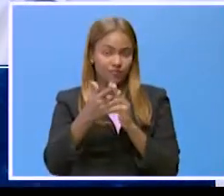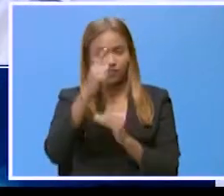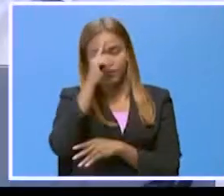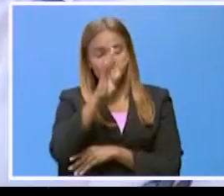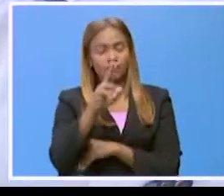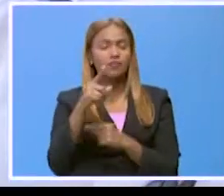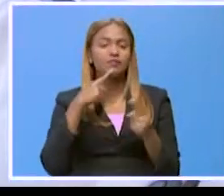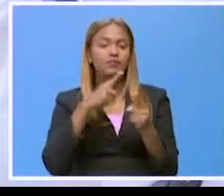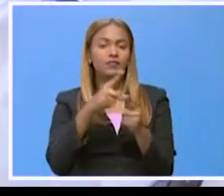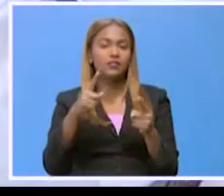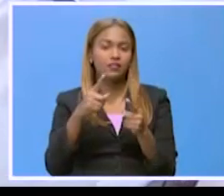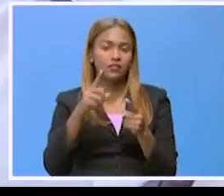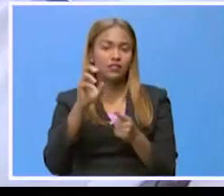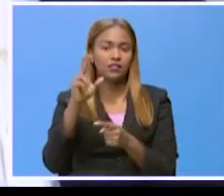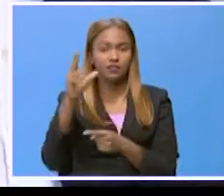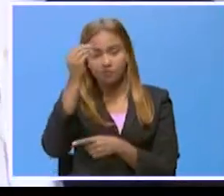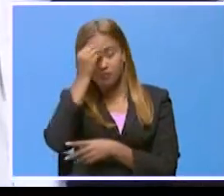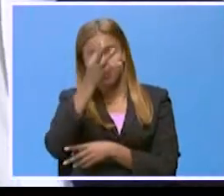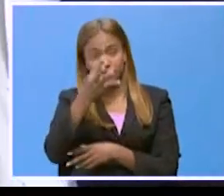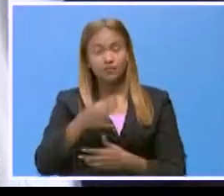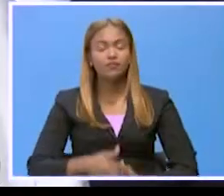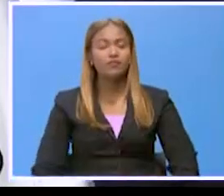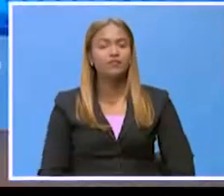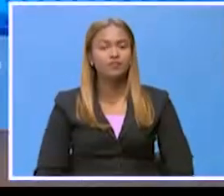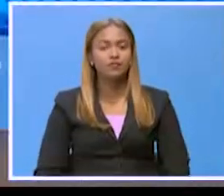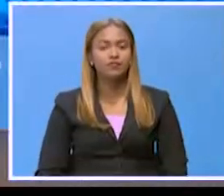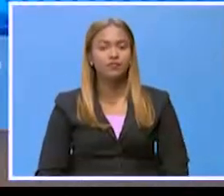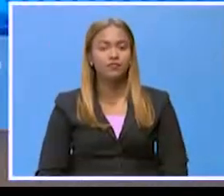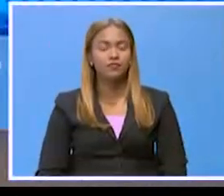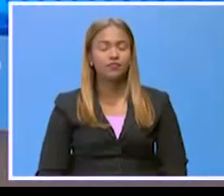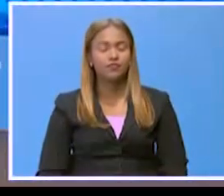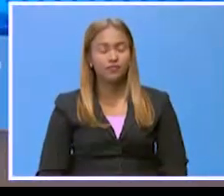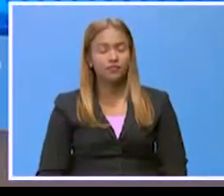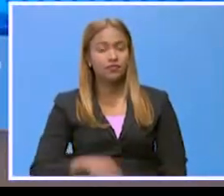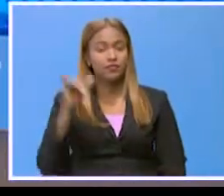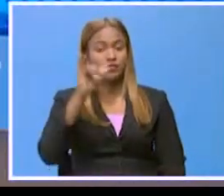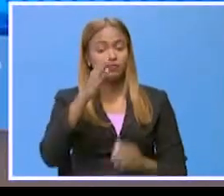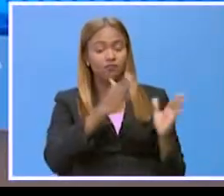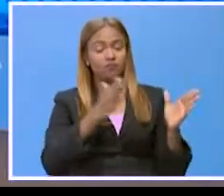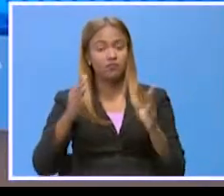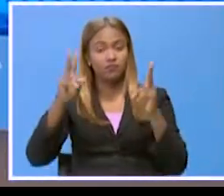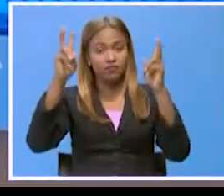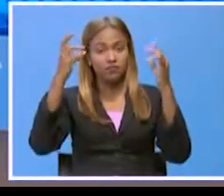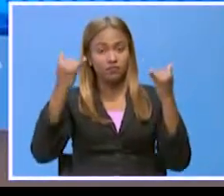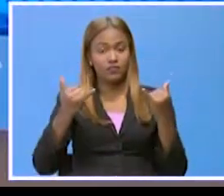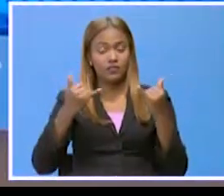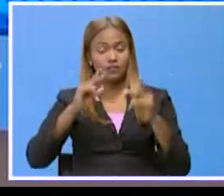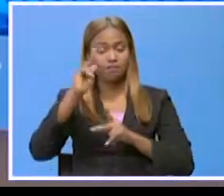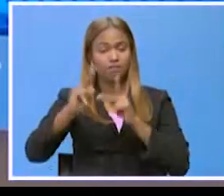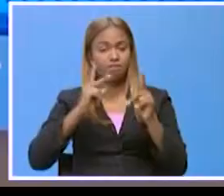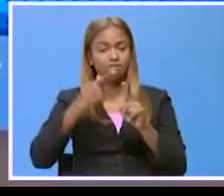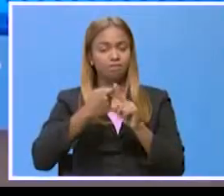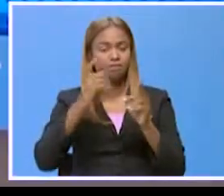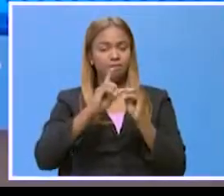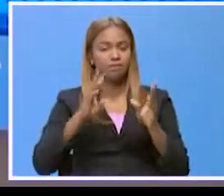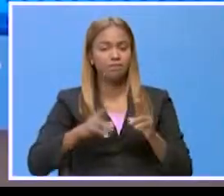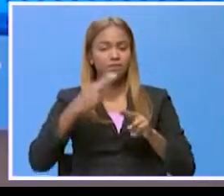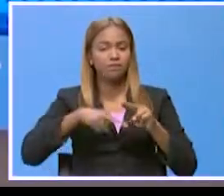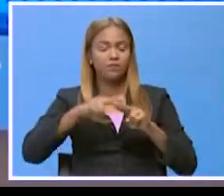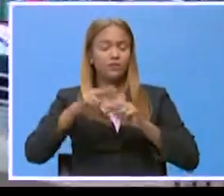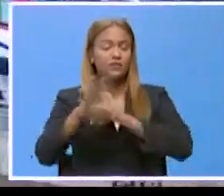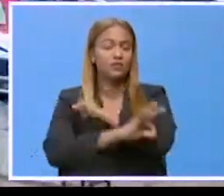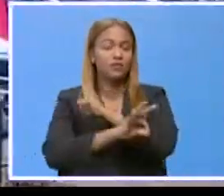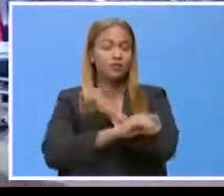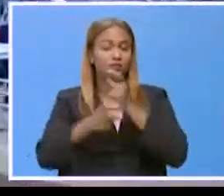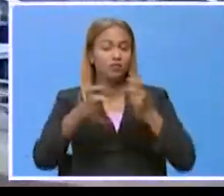cuatro de red de noticias es verlo en tanto cambiamos ahora de tema los agentes de la dirección nacional de control de